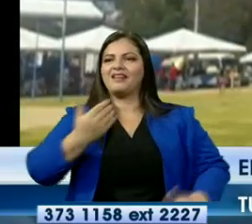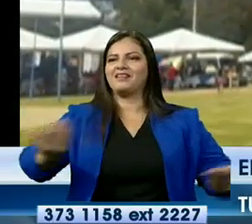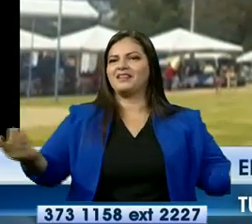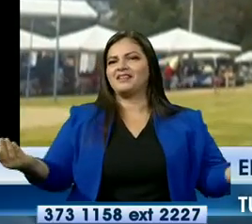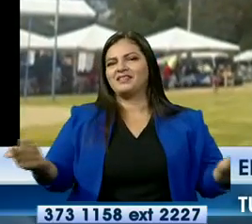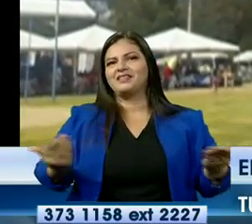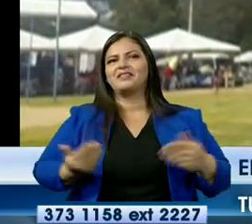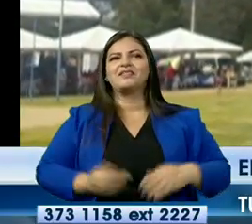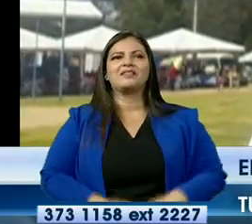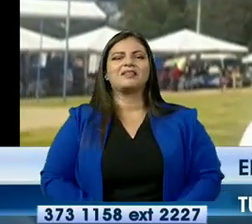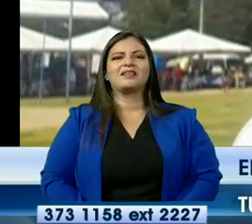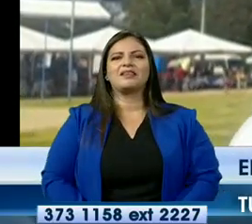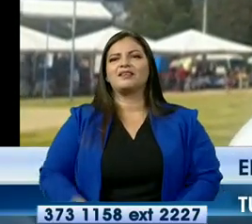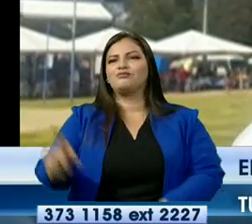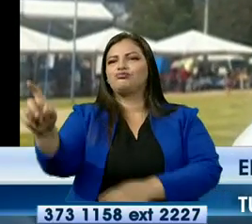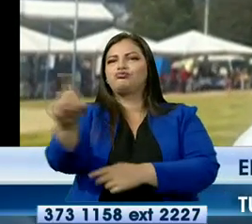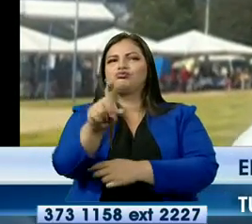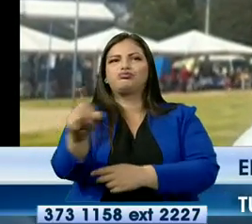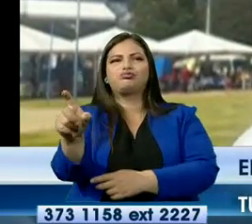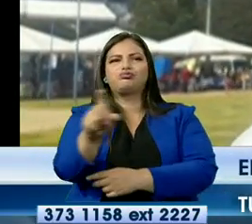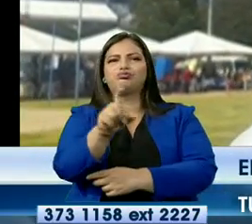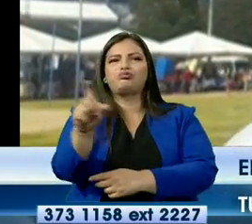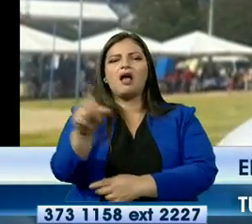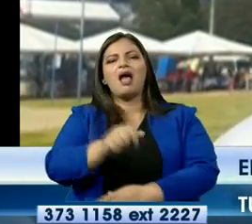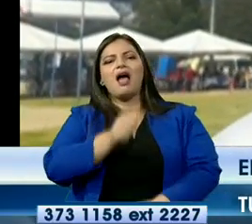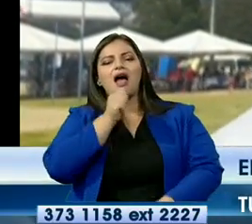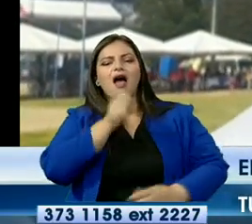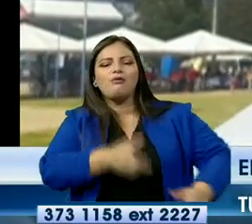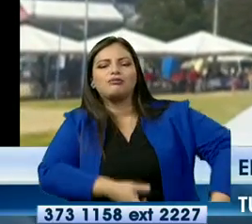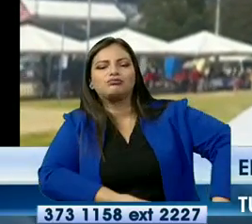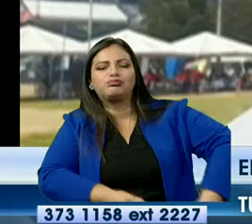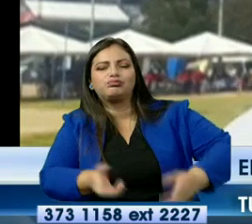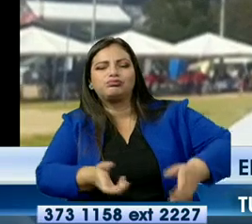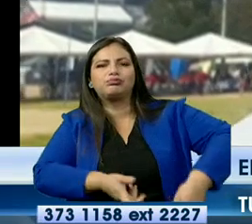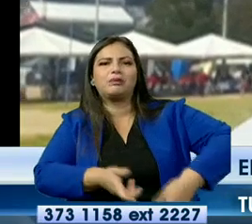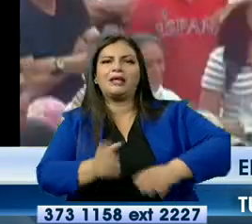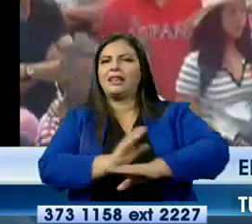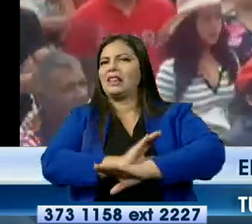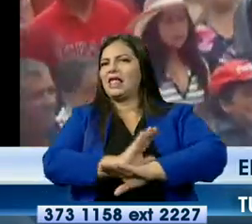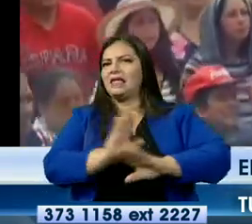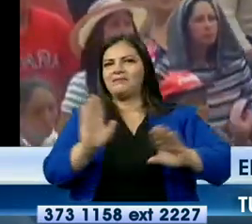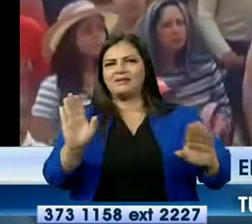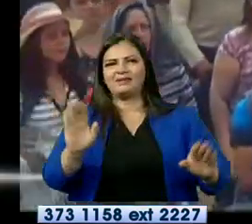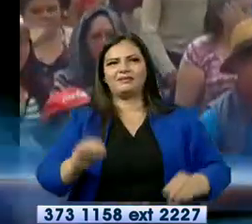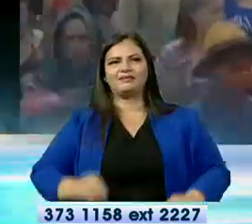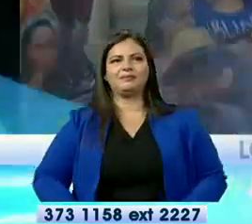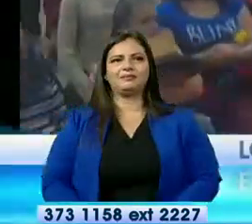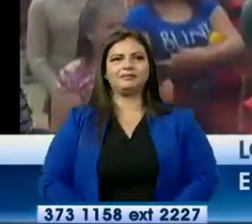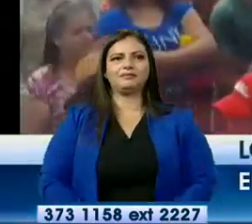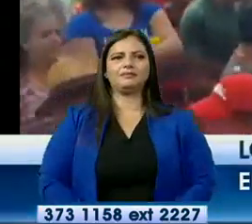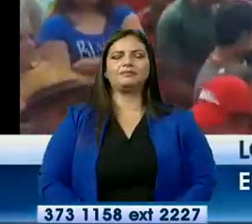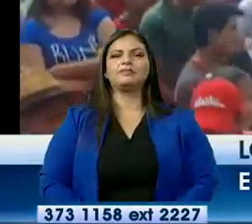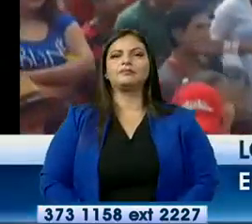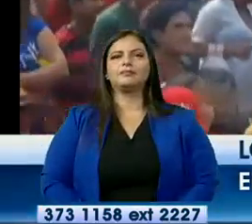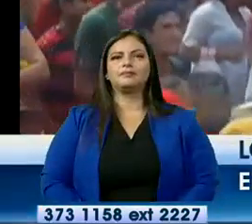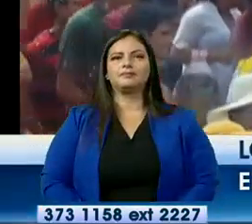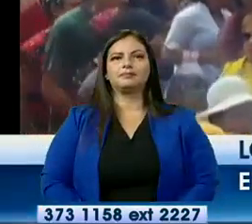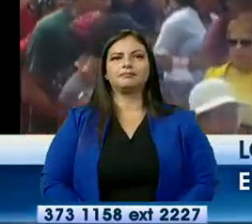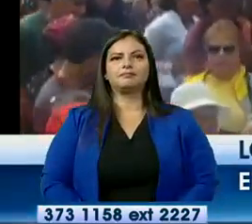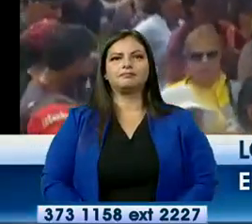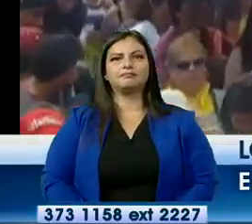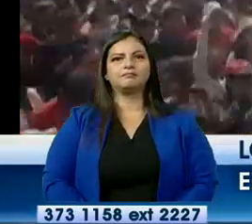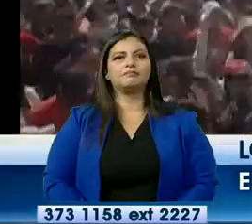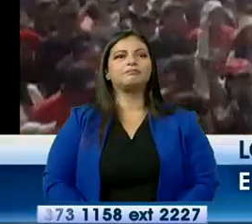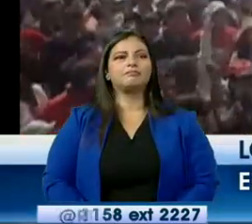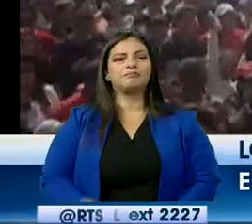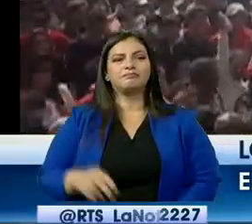espuma de carnaval, agüita y algo más para poderlo vivir de la mejor manera. La ciudadanía lojana pudo disfrutar de un